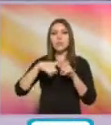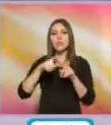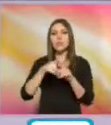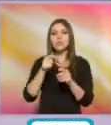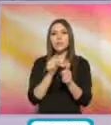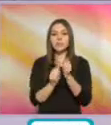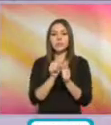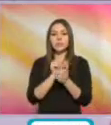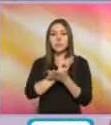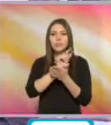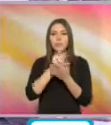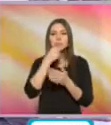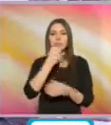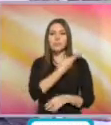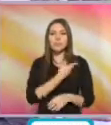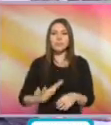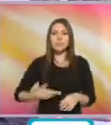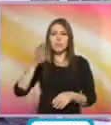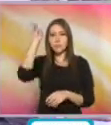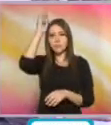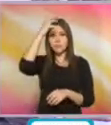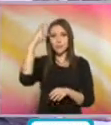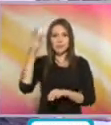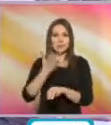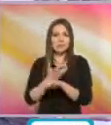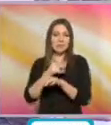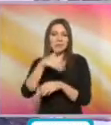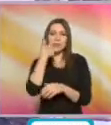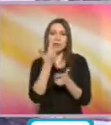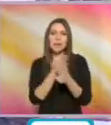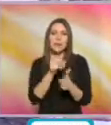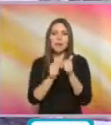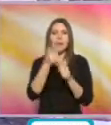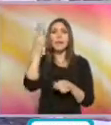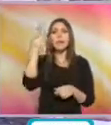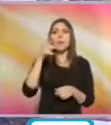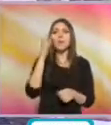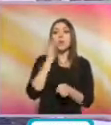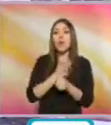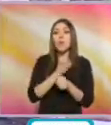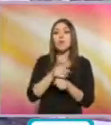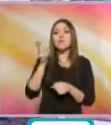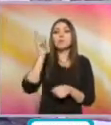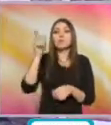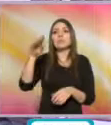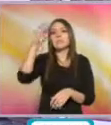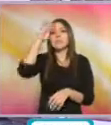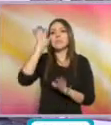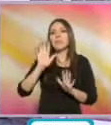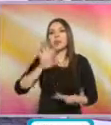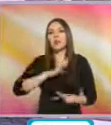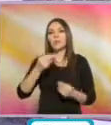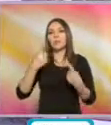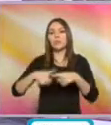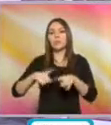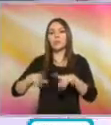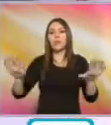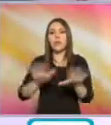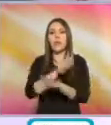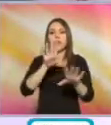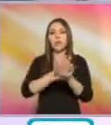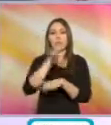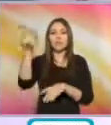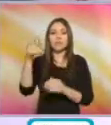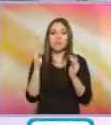lo que quiere. Sí. Pero bueno, se esperan cambios en el mensaje de la Casa Blanca, cómo va a ser la manera de comunicar. En particular lo que